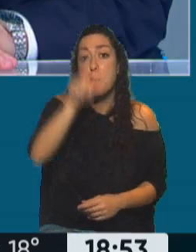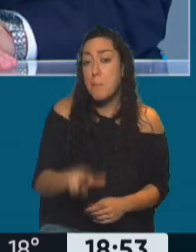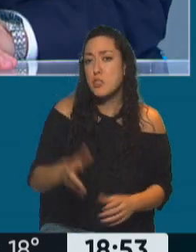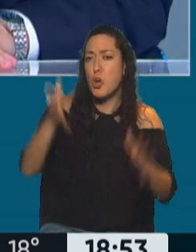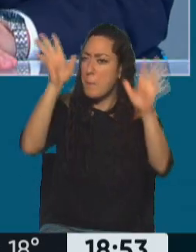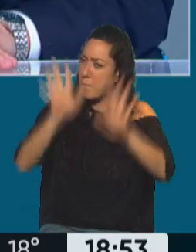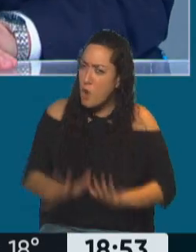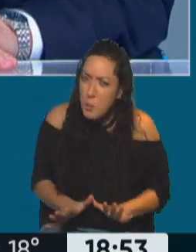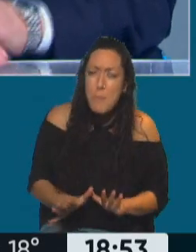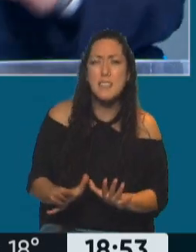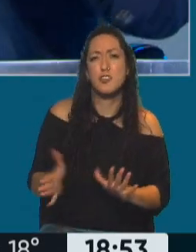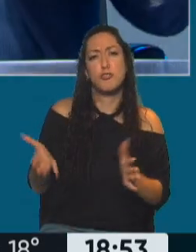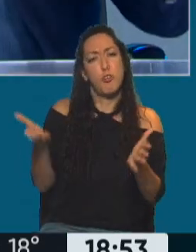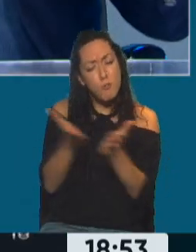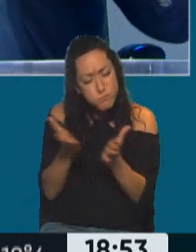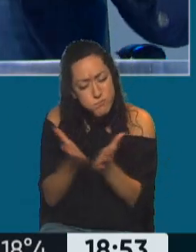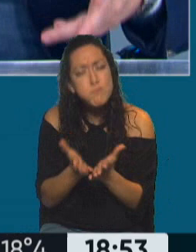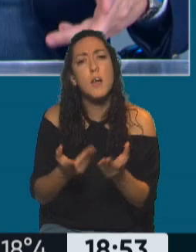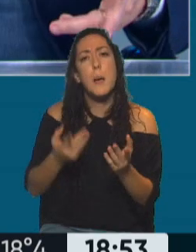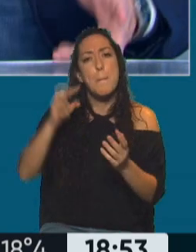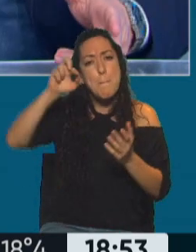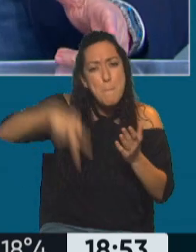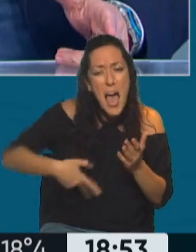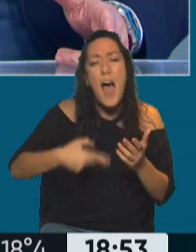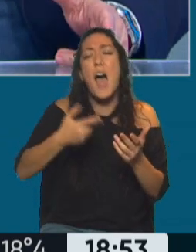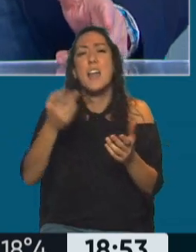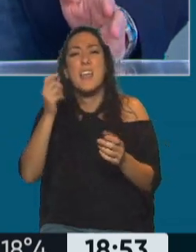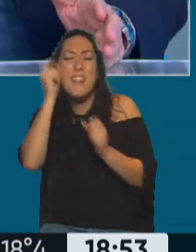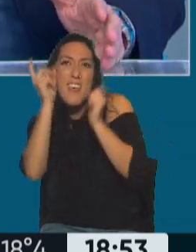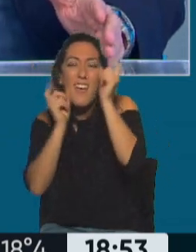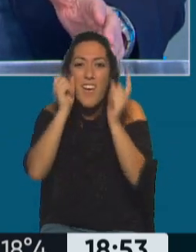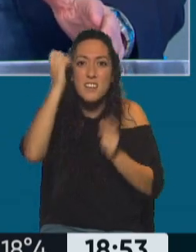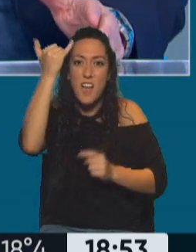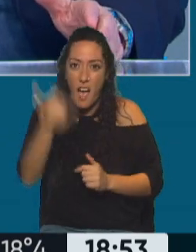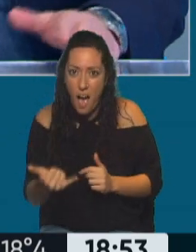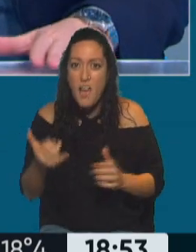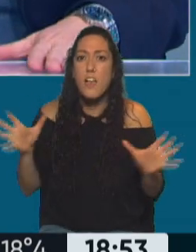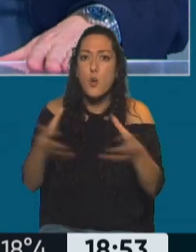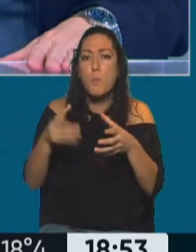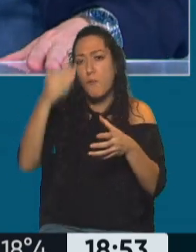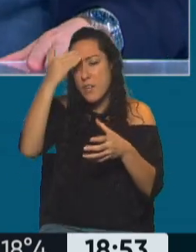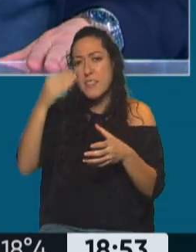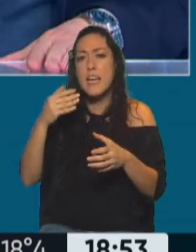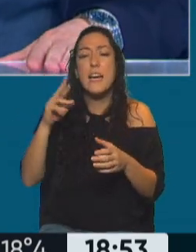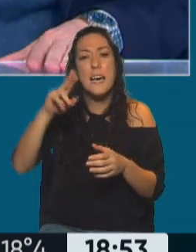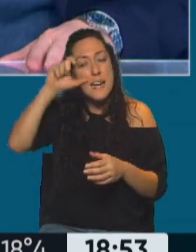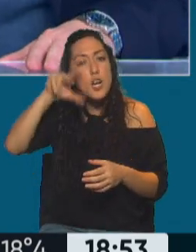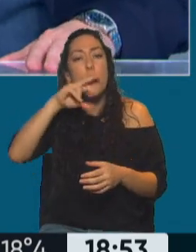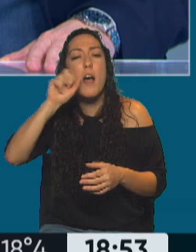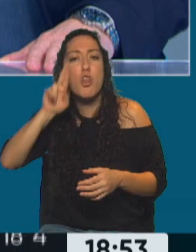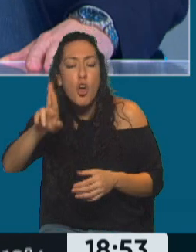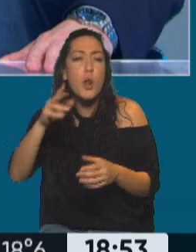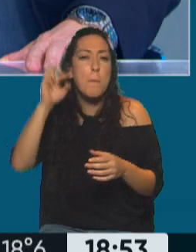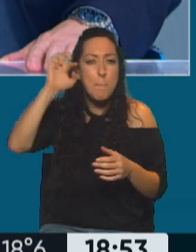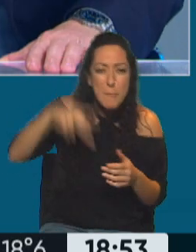preparó que tiene planes que tiene idea que desarrollamos en el frente renovador realmente buenos equipos de trabajo y buenos planes nosotros en el frente